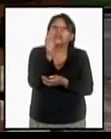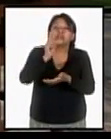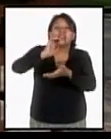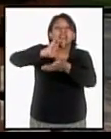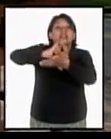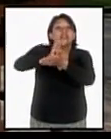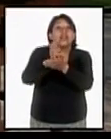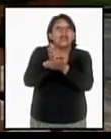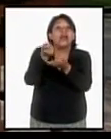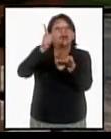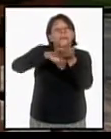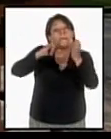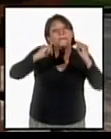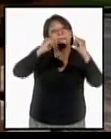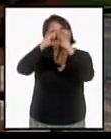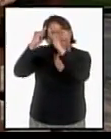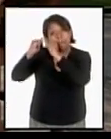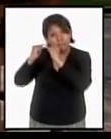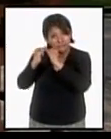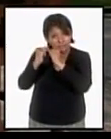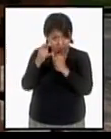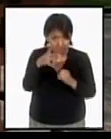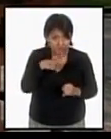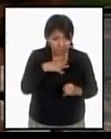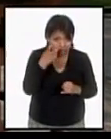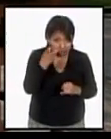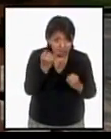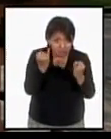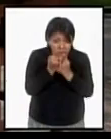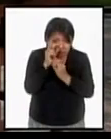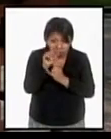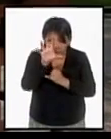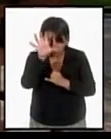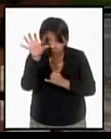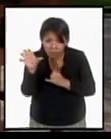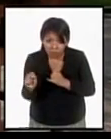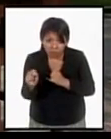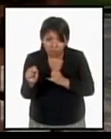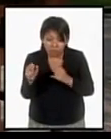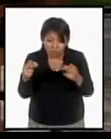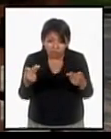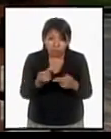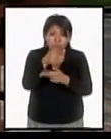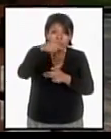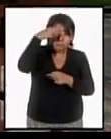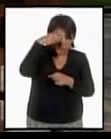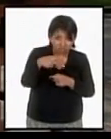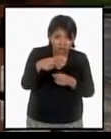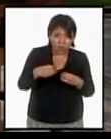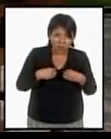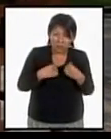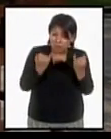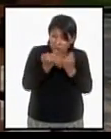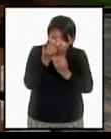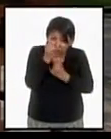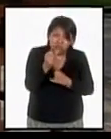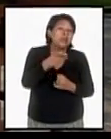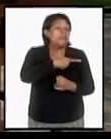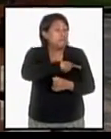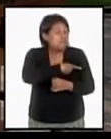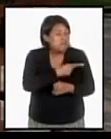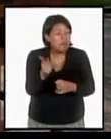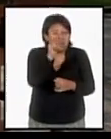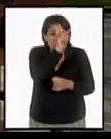discriminación institucional. ¿Existe esto en relación a los afrodescendientes mexicanos? ¿Viven en esas condiciones de extrema pobreza,